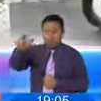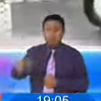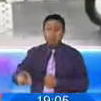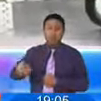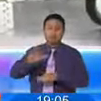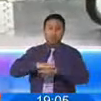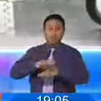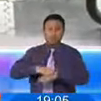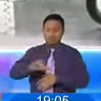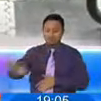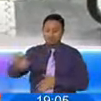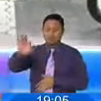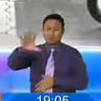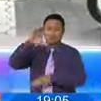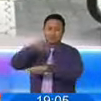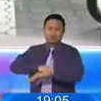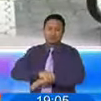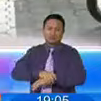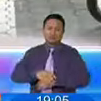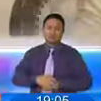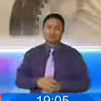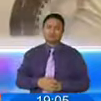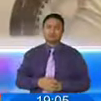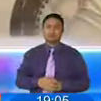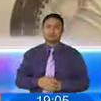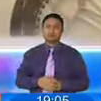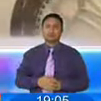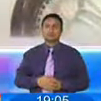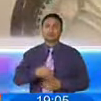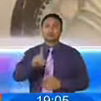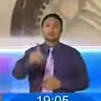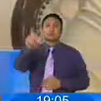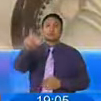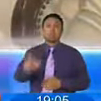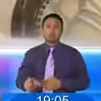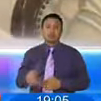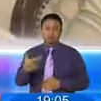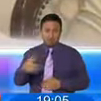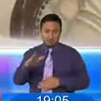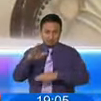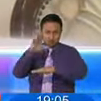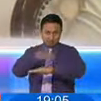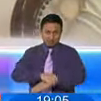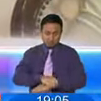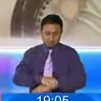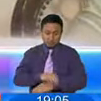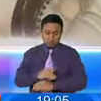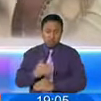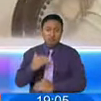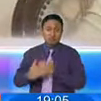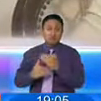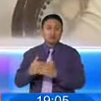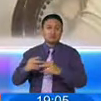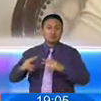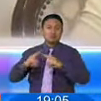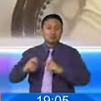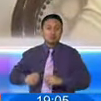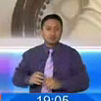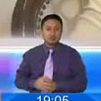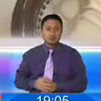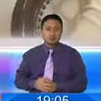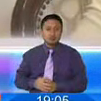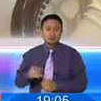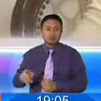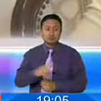del presunto autor de esta amenaza. Hay una persona aprehendida, los procesos investigativos a través